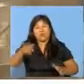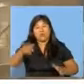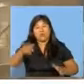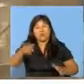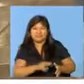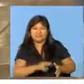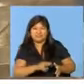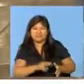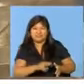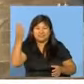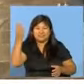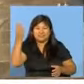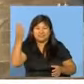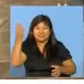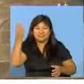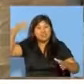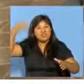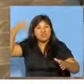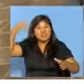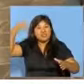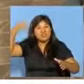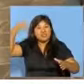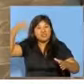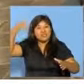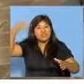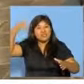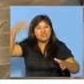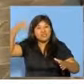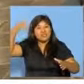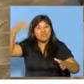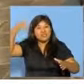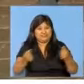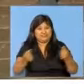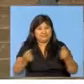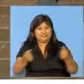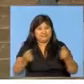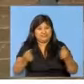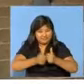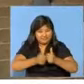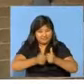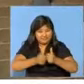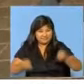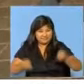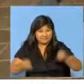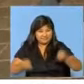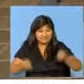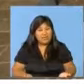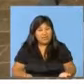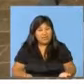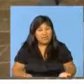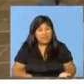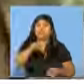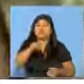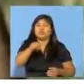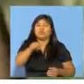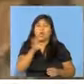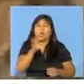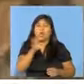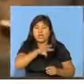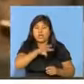cuenta la energía solar sí sí bueno solamente usted participaron no hay otros chicos que